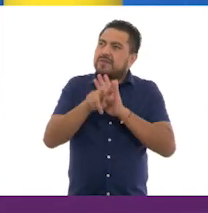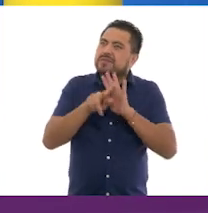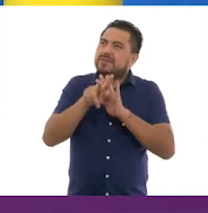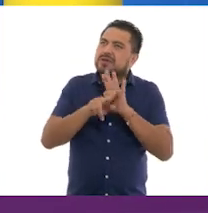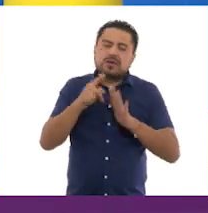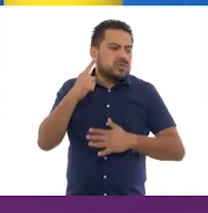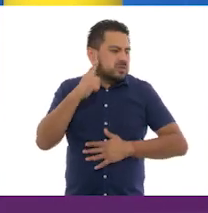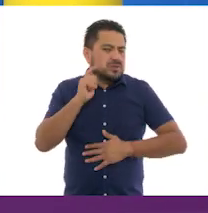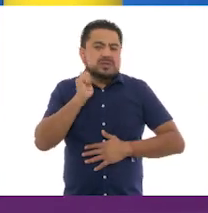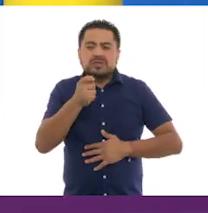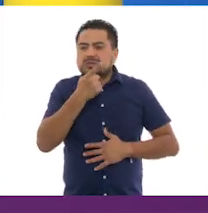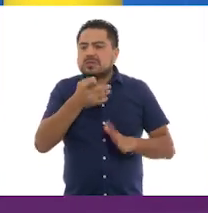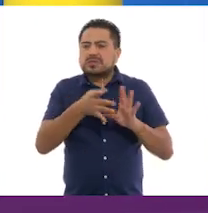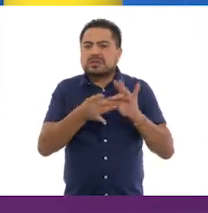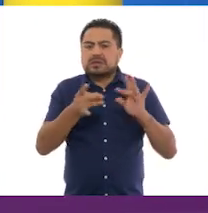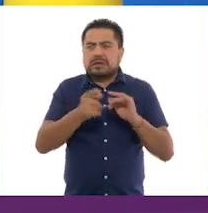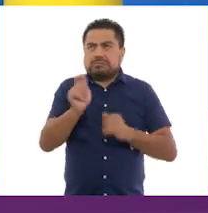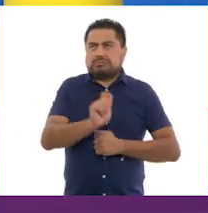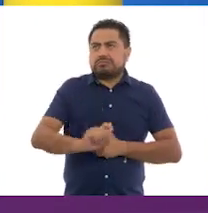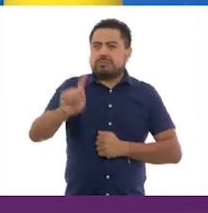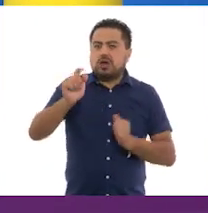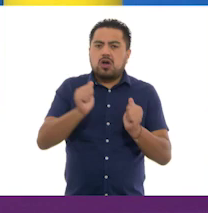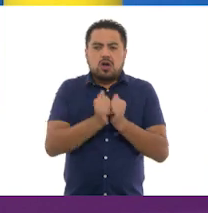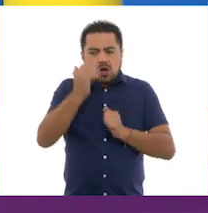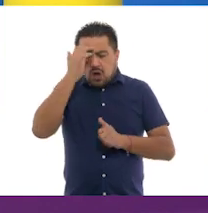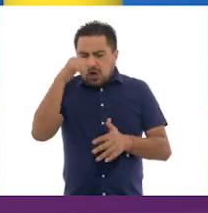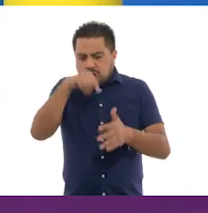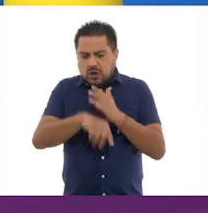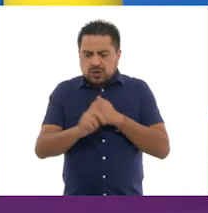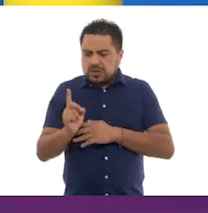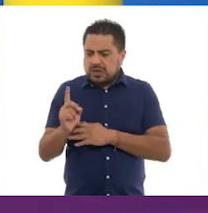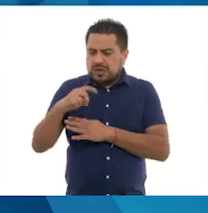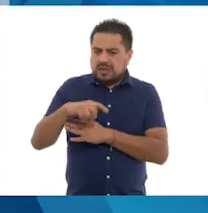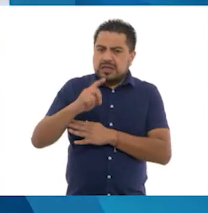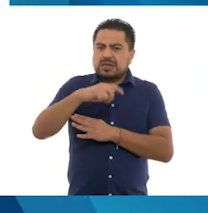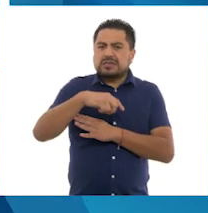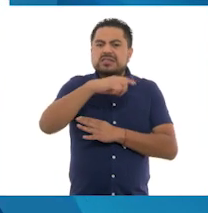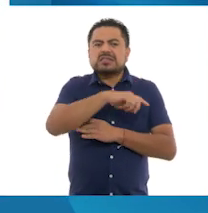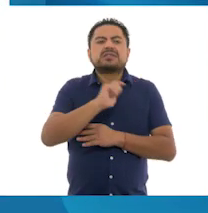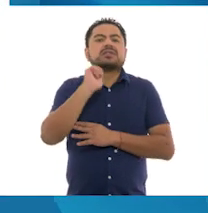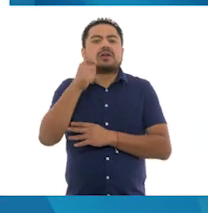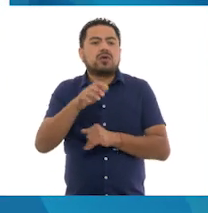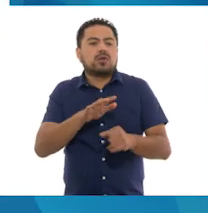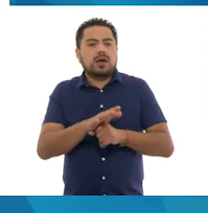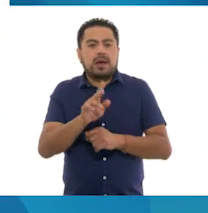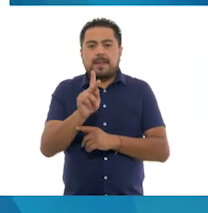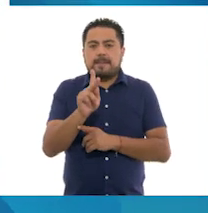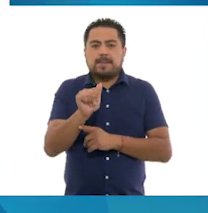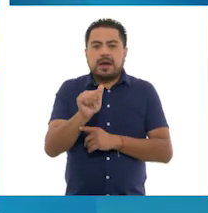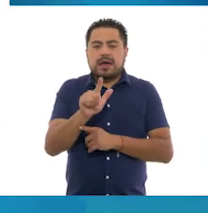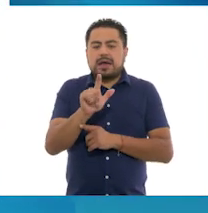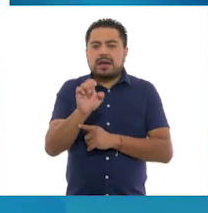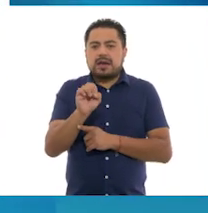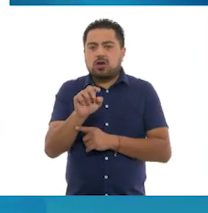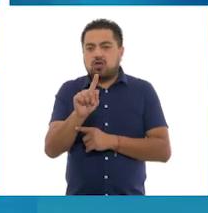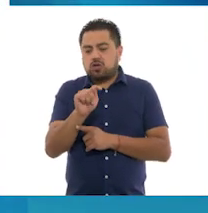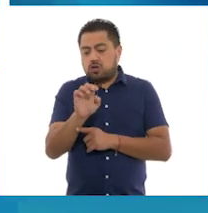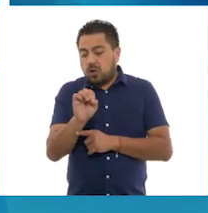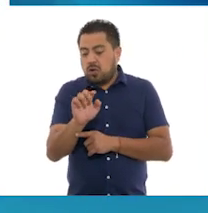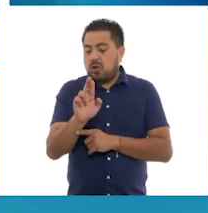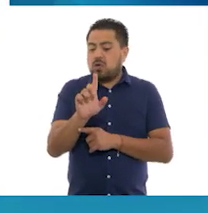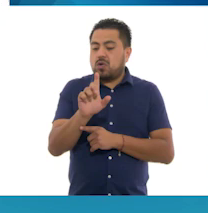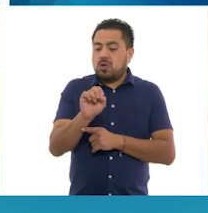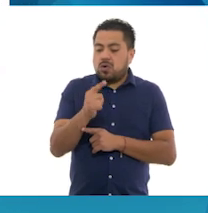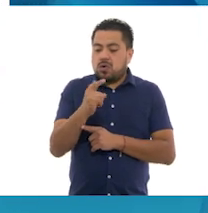y escuché que dijeron que los expertos en conocer sobre los dinosaurios son los paleontólogos y también